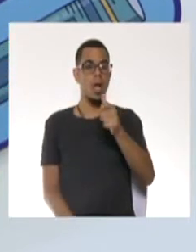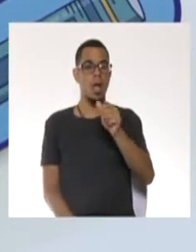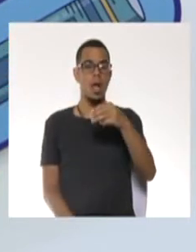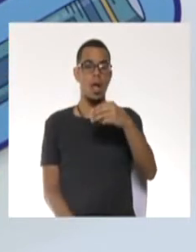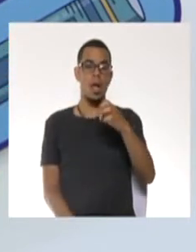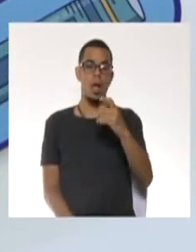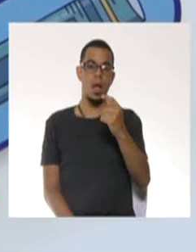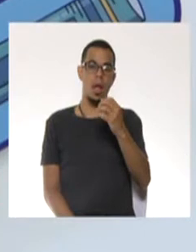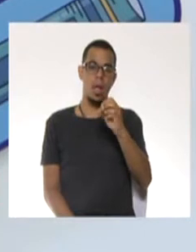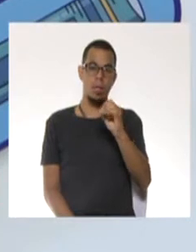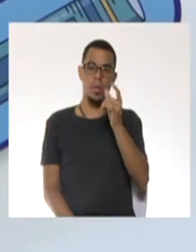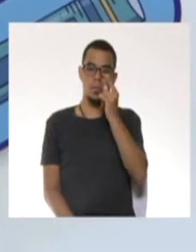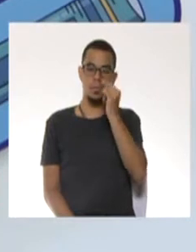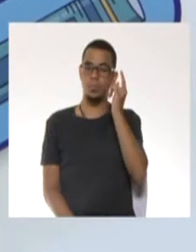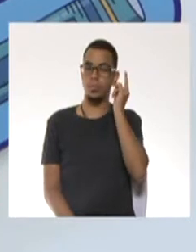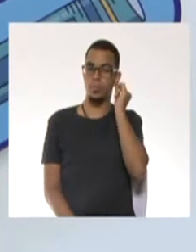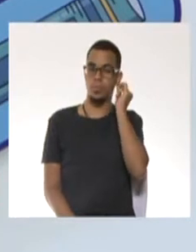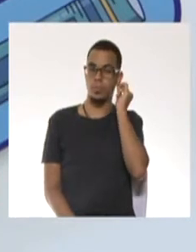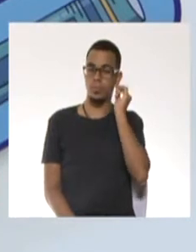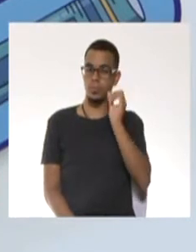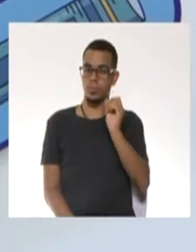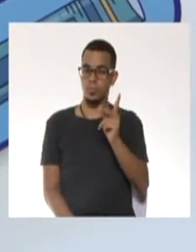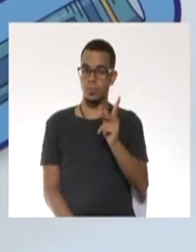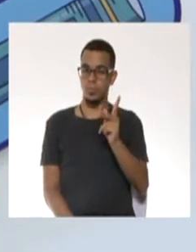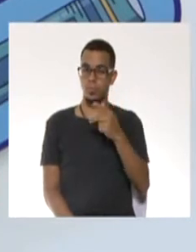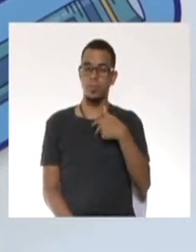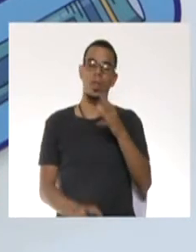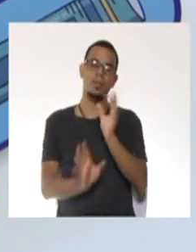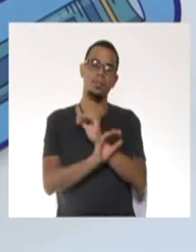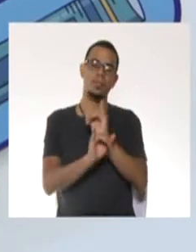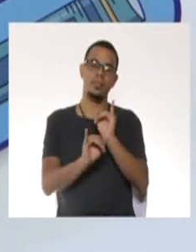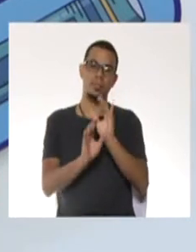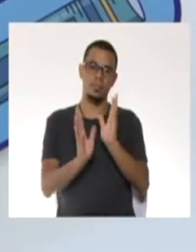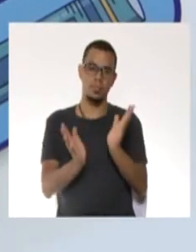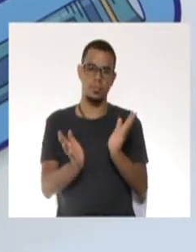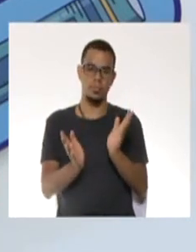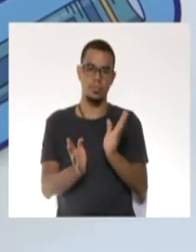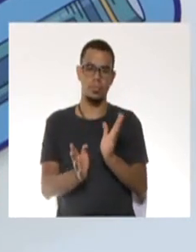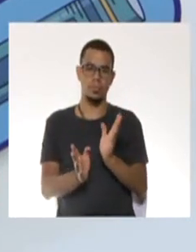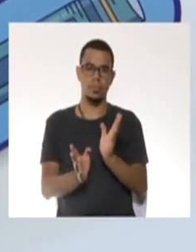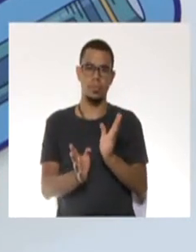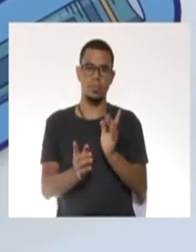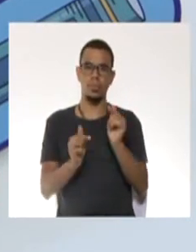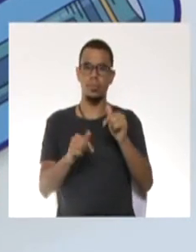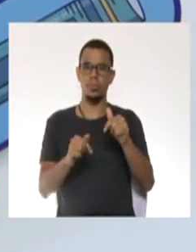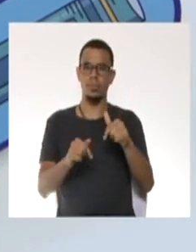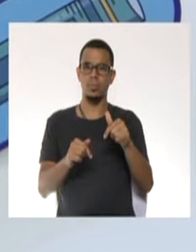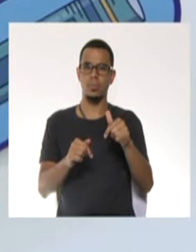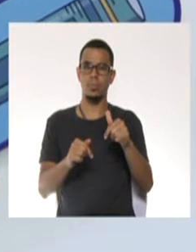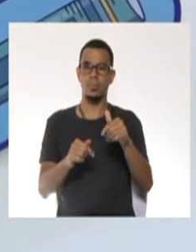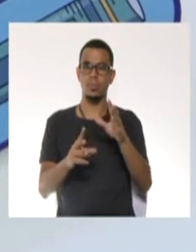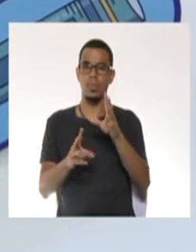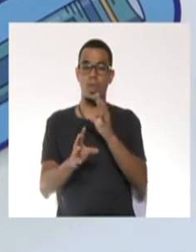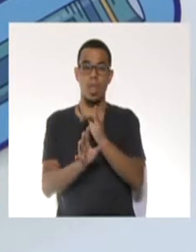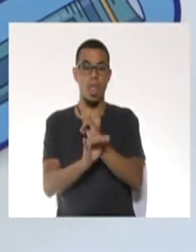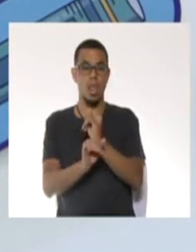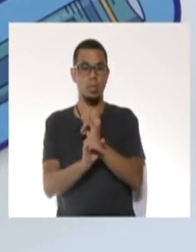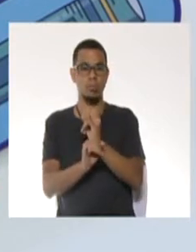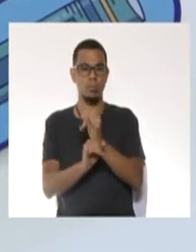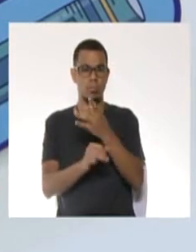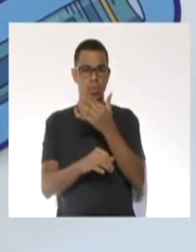gameto masculino. Mis niños de Ciencia de la Tierra, me despido con ustedes. Tienen en la página web todas